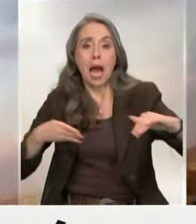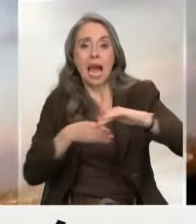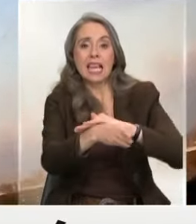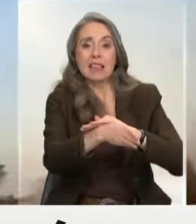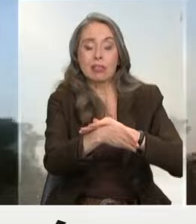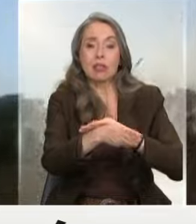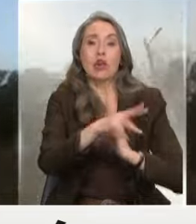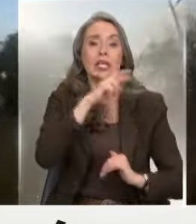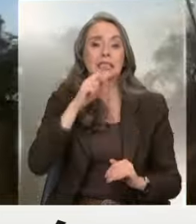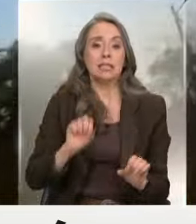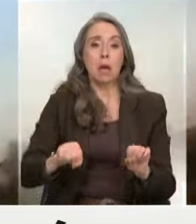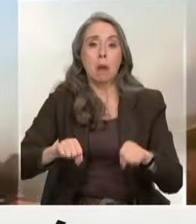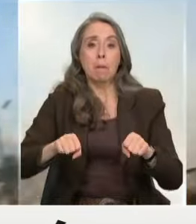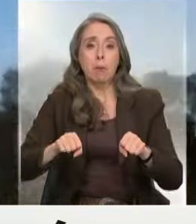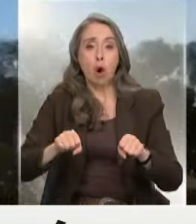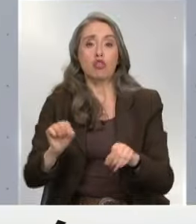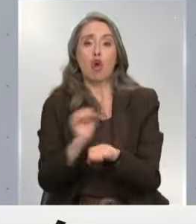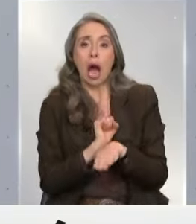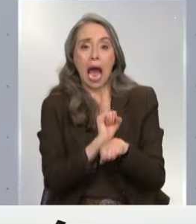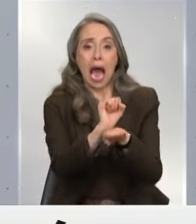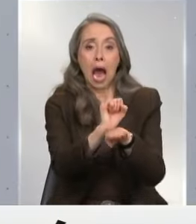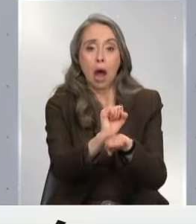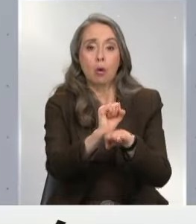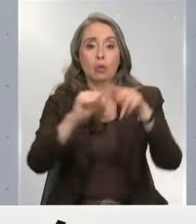israelí con motos, autos y drones.